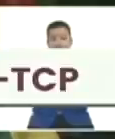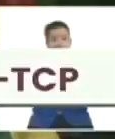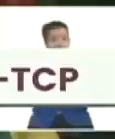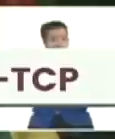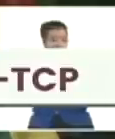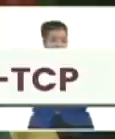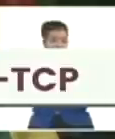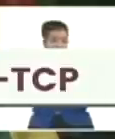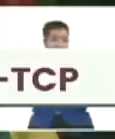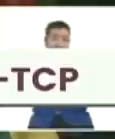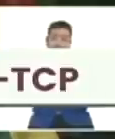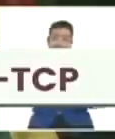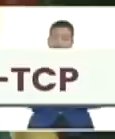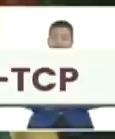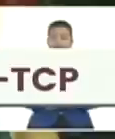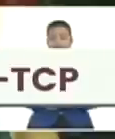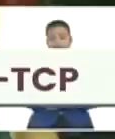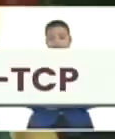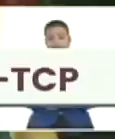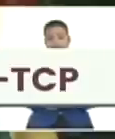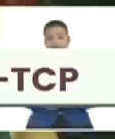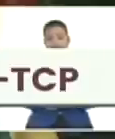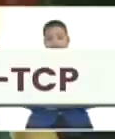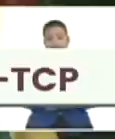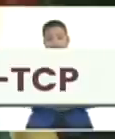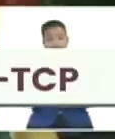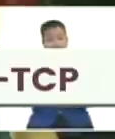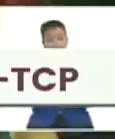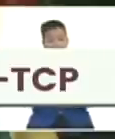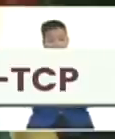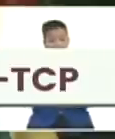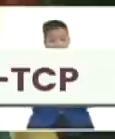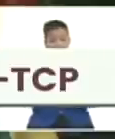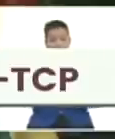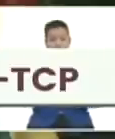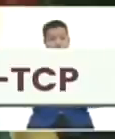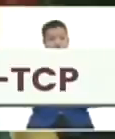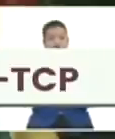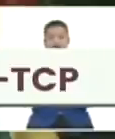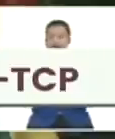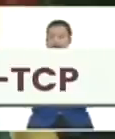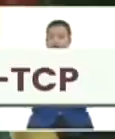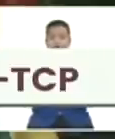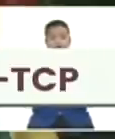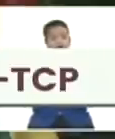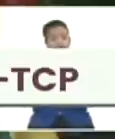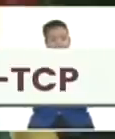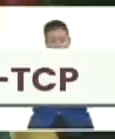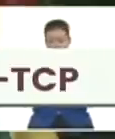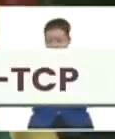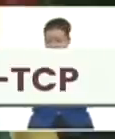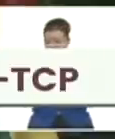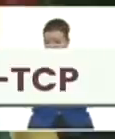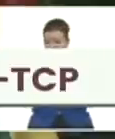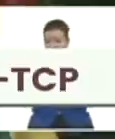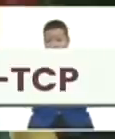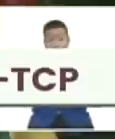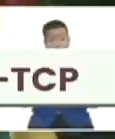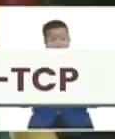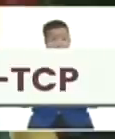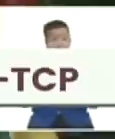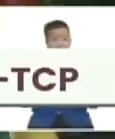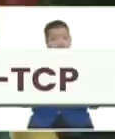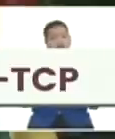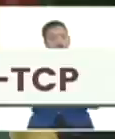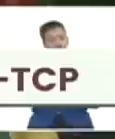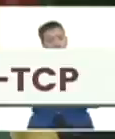vacuna contra el COVID-19. Esto implica que, lejos de relajarnos, debemos duplicar esfuerzos y lograr una distribución más